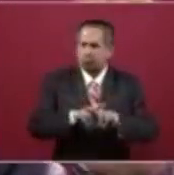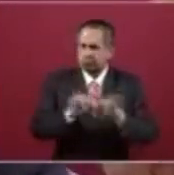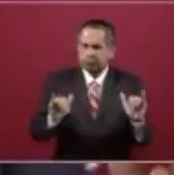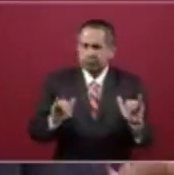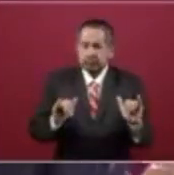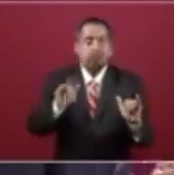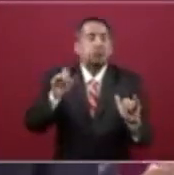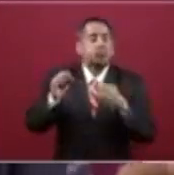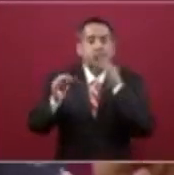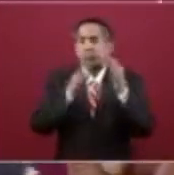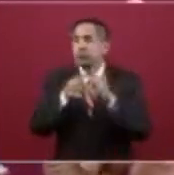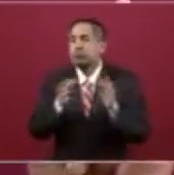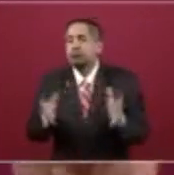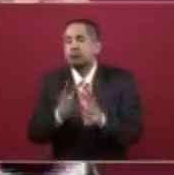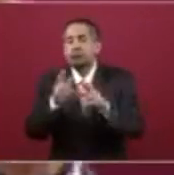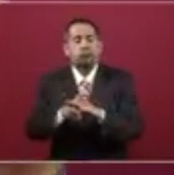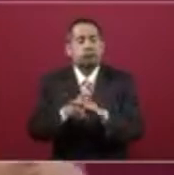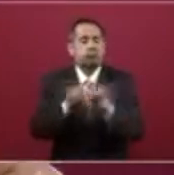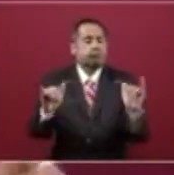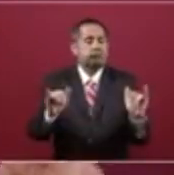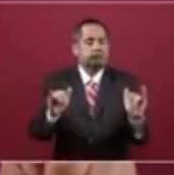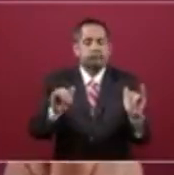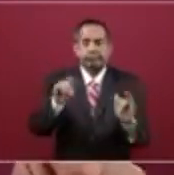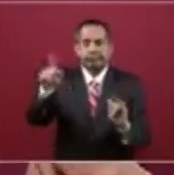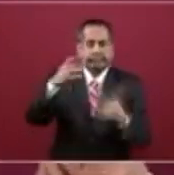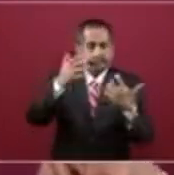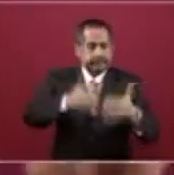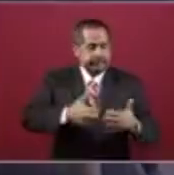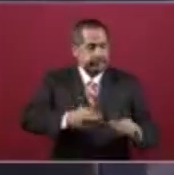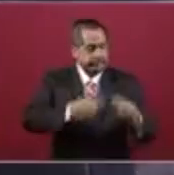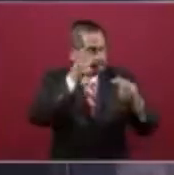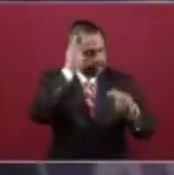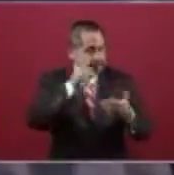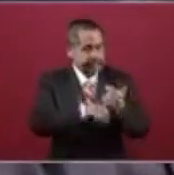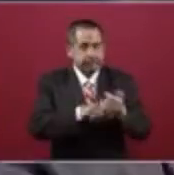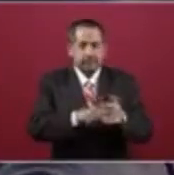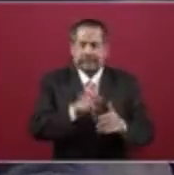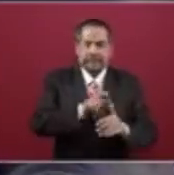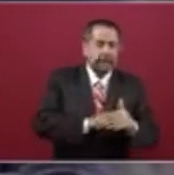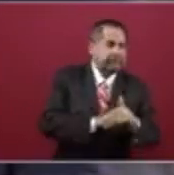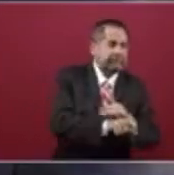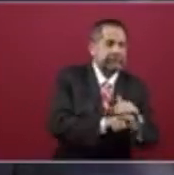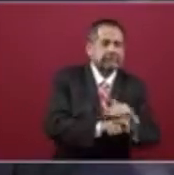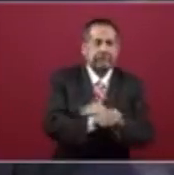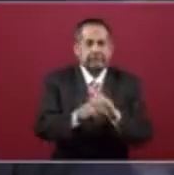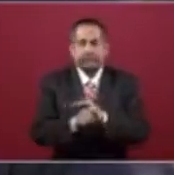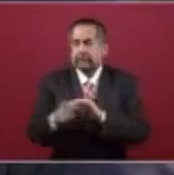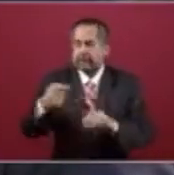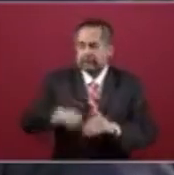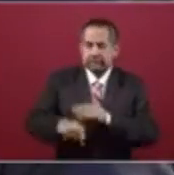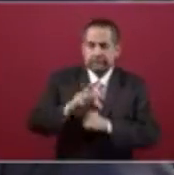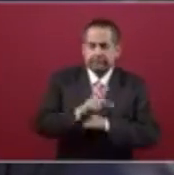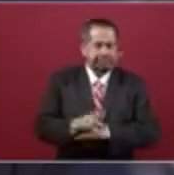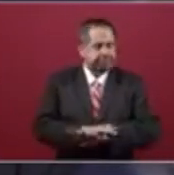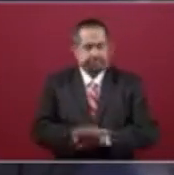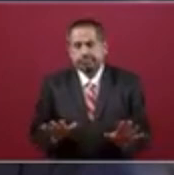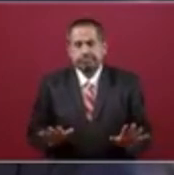promuevan que esas empresas entreguen sobornos en nuestro país.